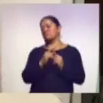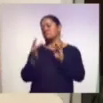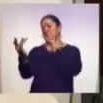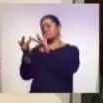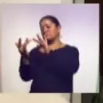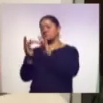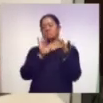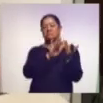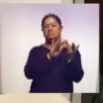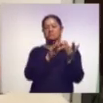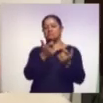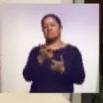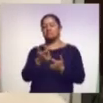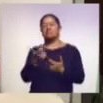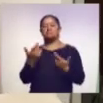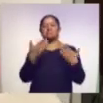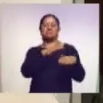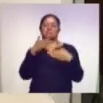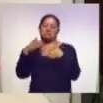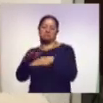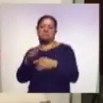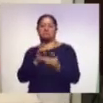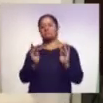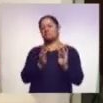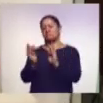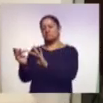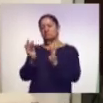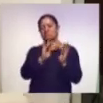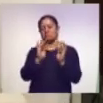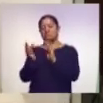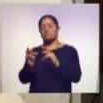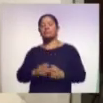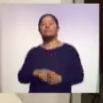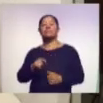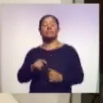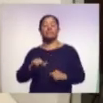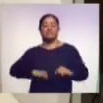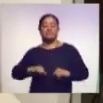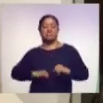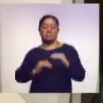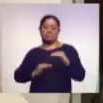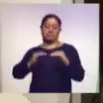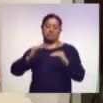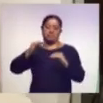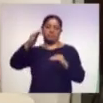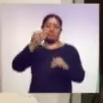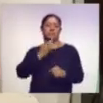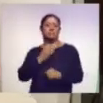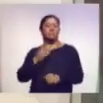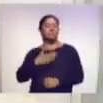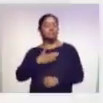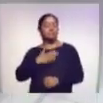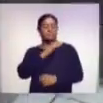muy pendientes, es un mes con una actividad, la actividad se incrementa y nosotros estaremos muy pendientes desde